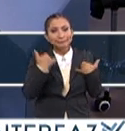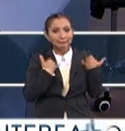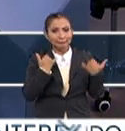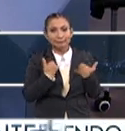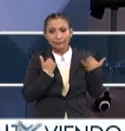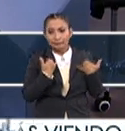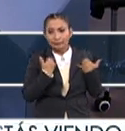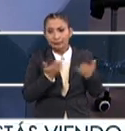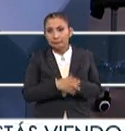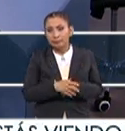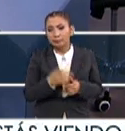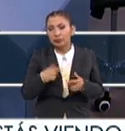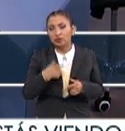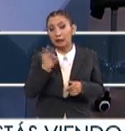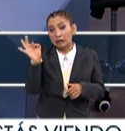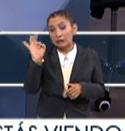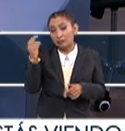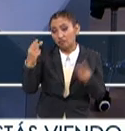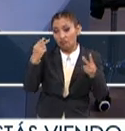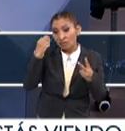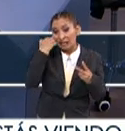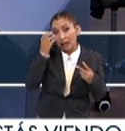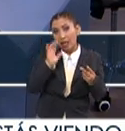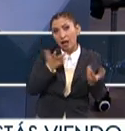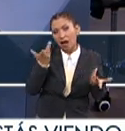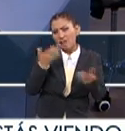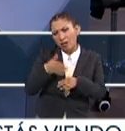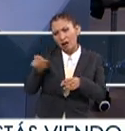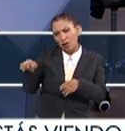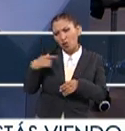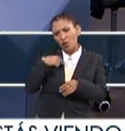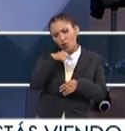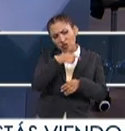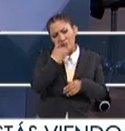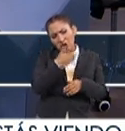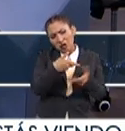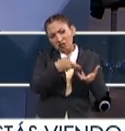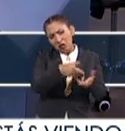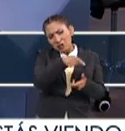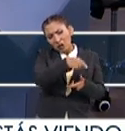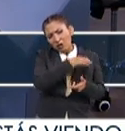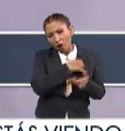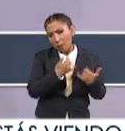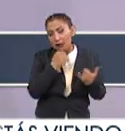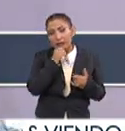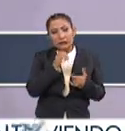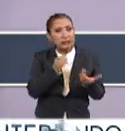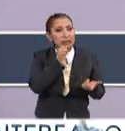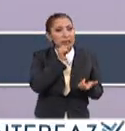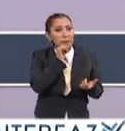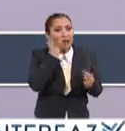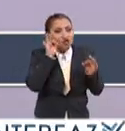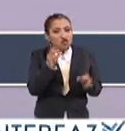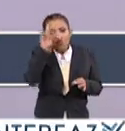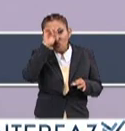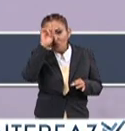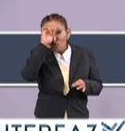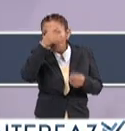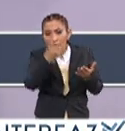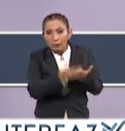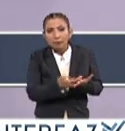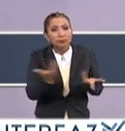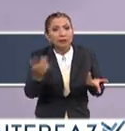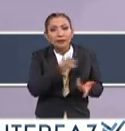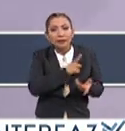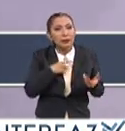jóvenes, personas que quizá no estén bien, de que tengan familias, dicen, mira, está esta alternativa, jóvenes que a lo mejor no se les han dado la correcta